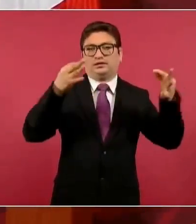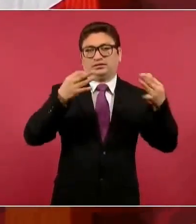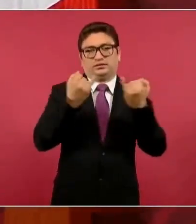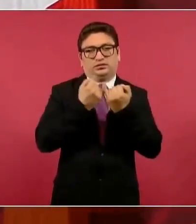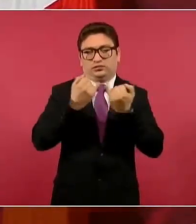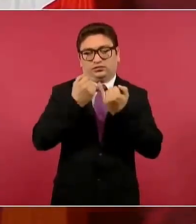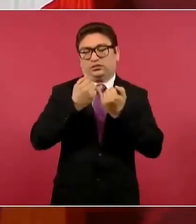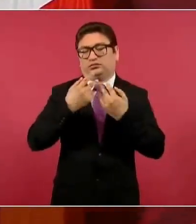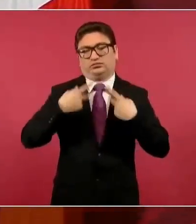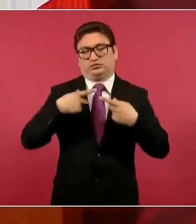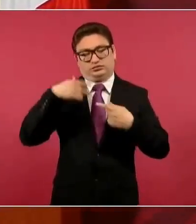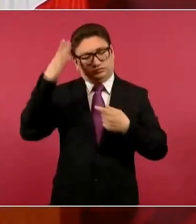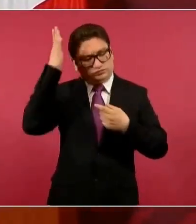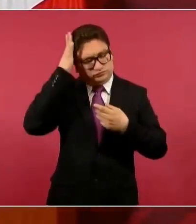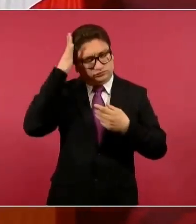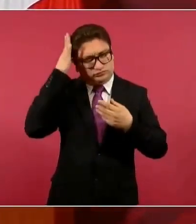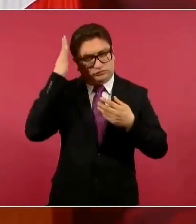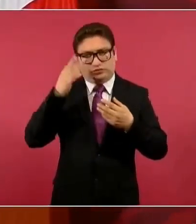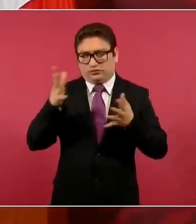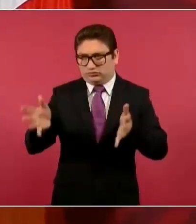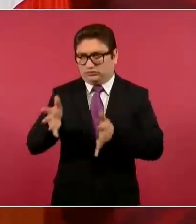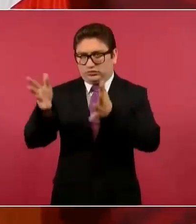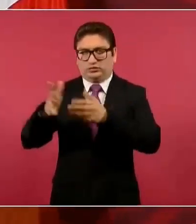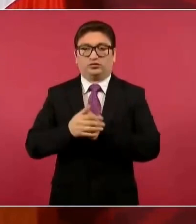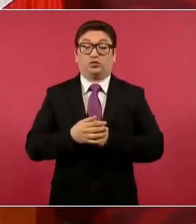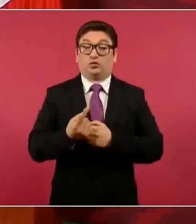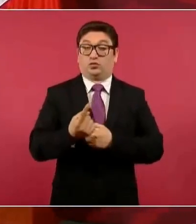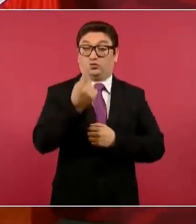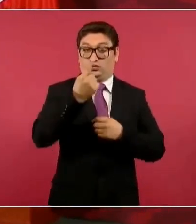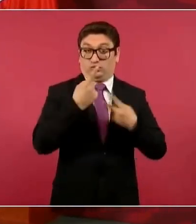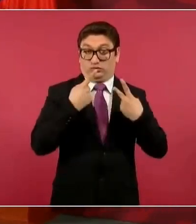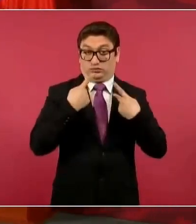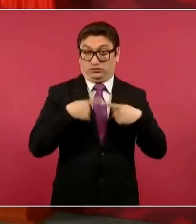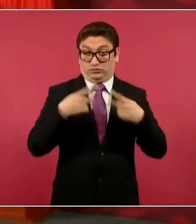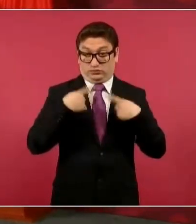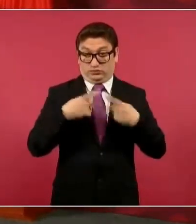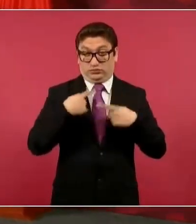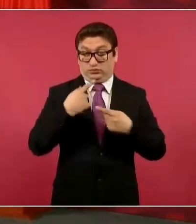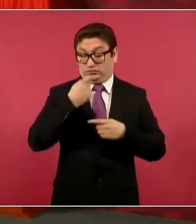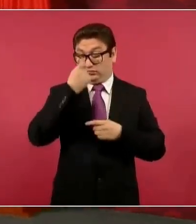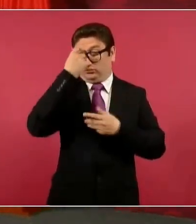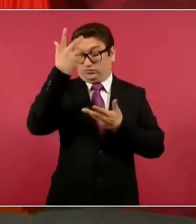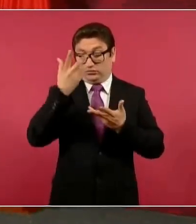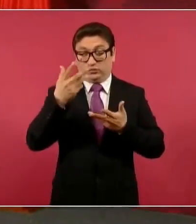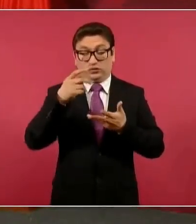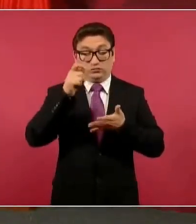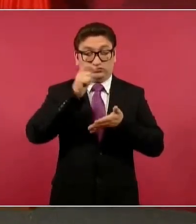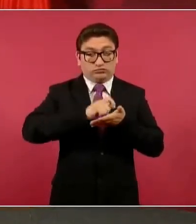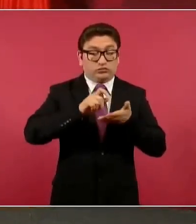Un escritor, un intelectual, pues no se debe de repetir,